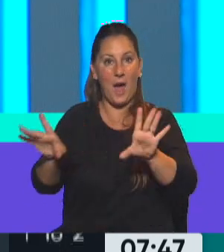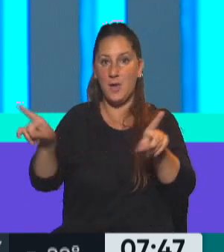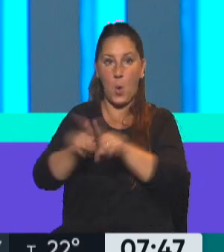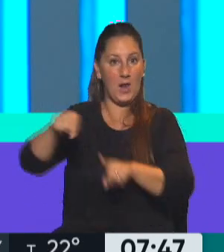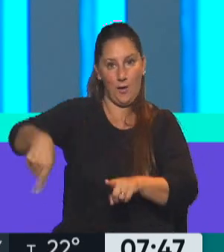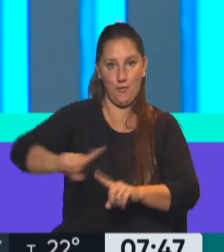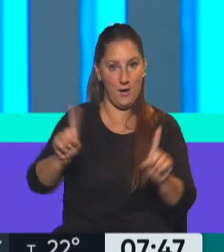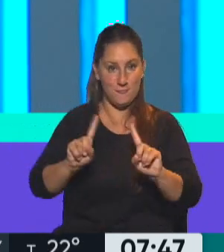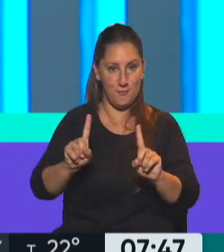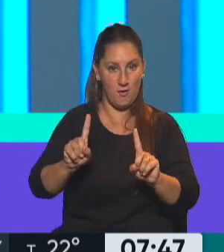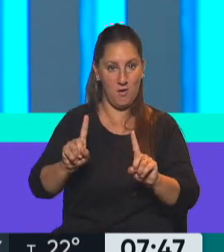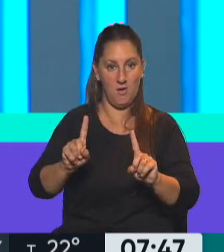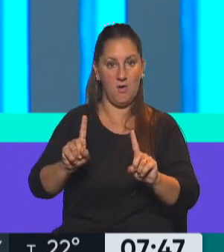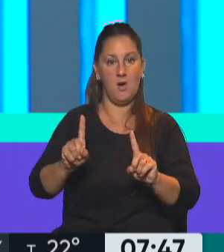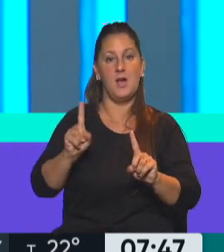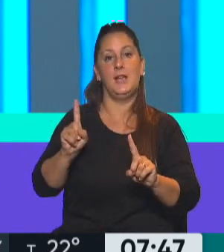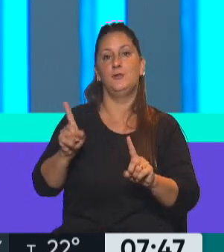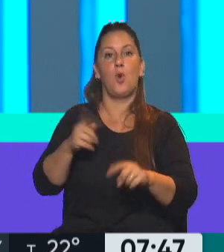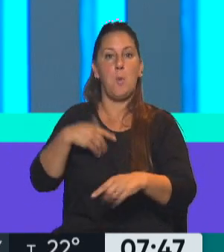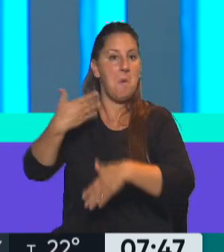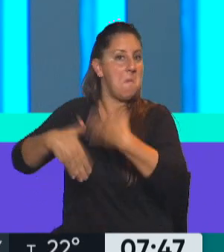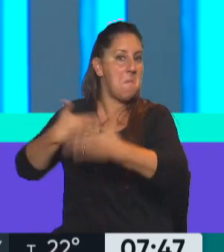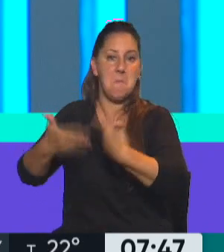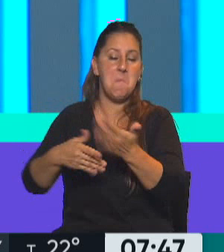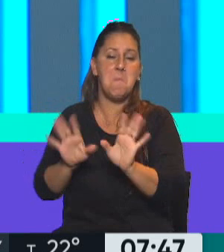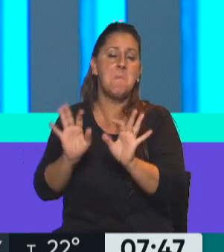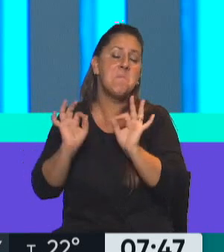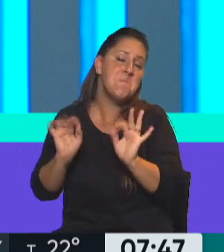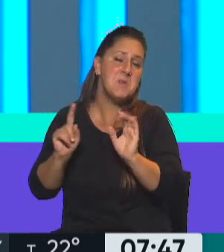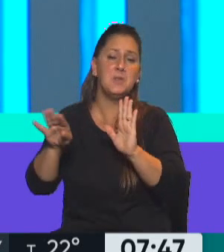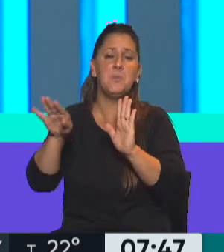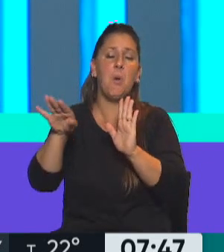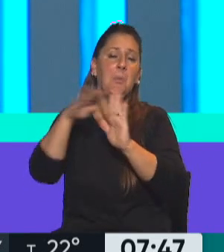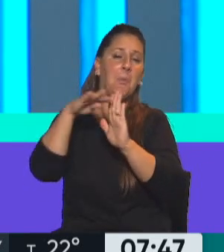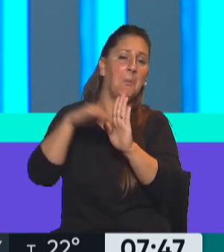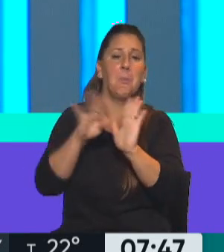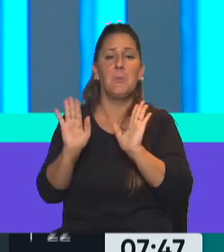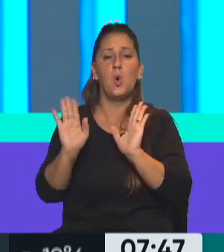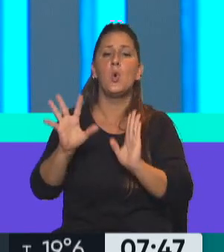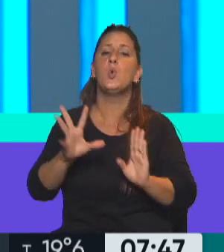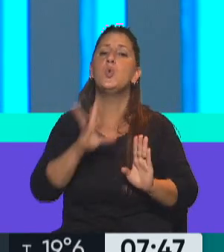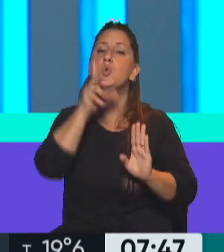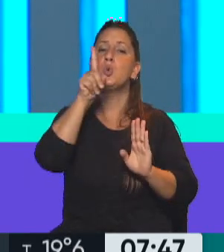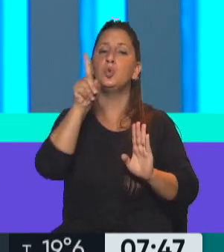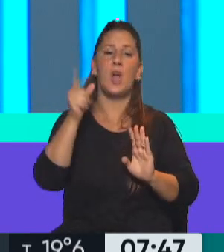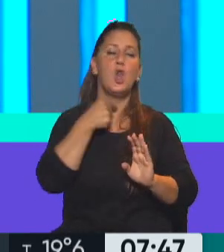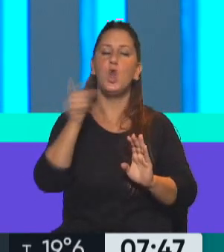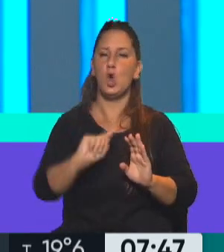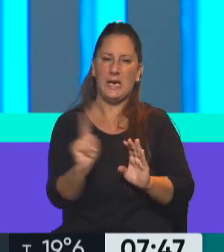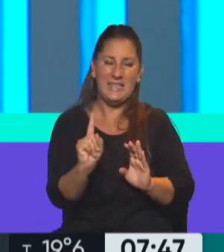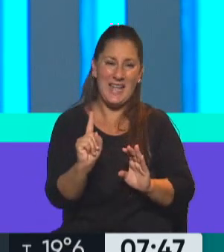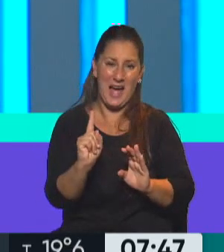detuvo la agresión ucraniana en la región, porque fue una medida extrema que Rusia no quería recurrir para